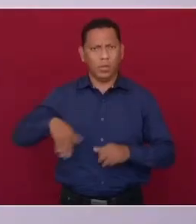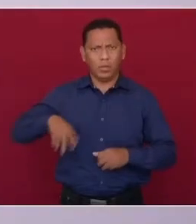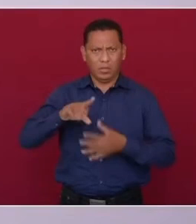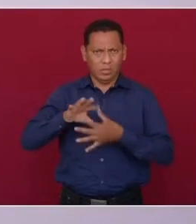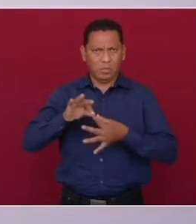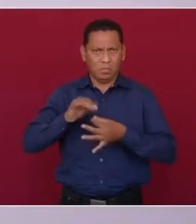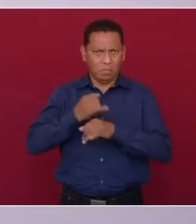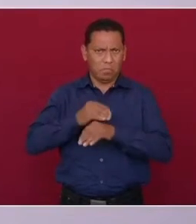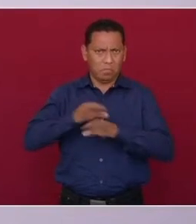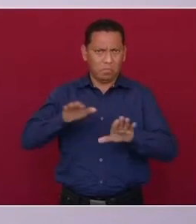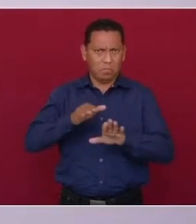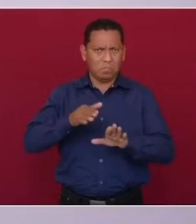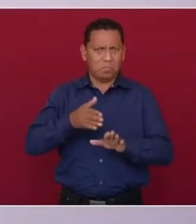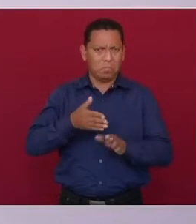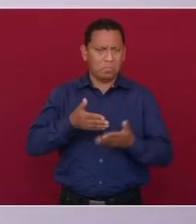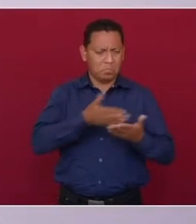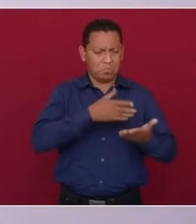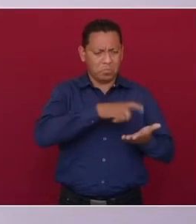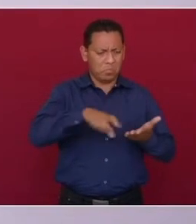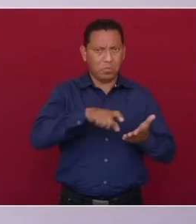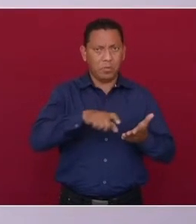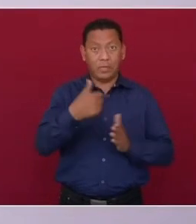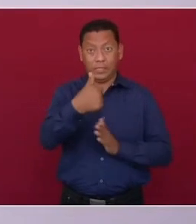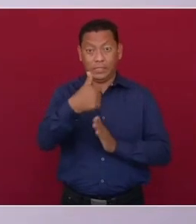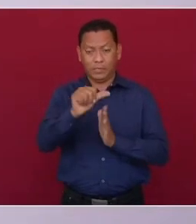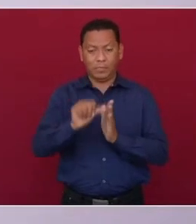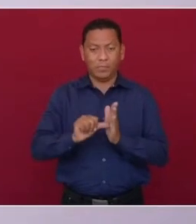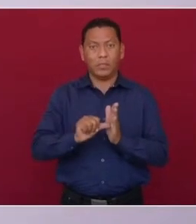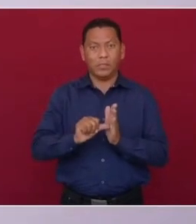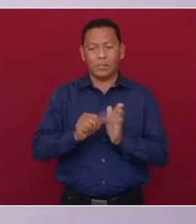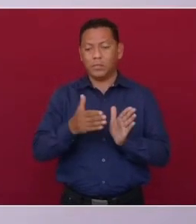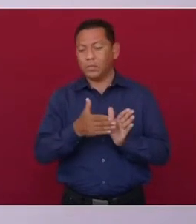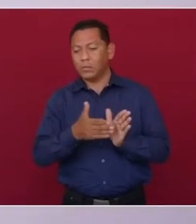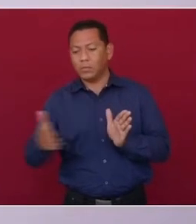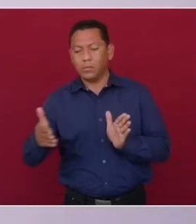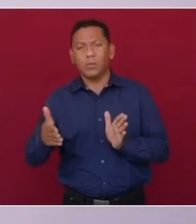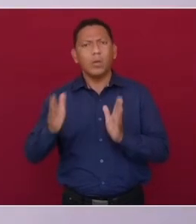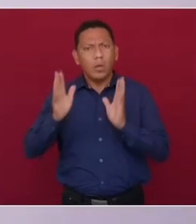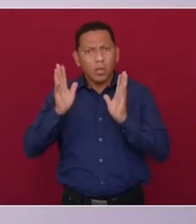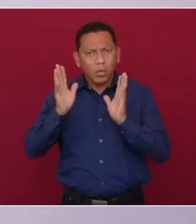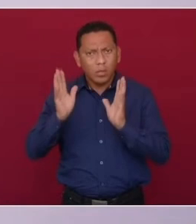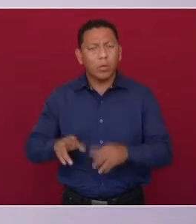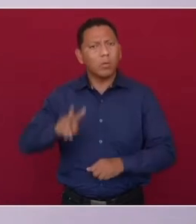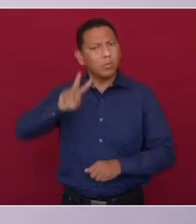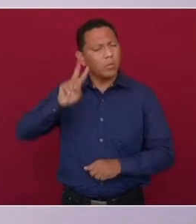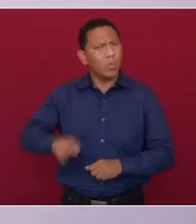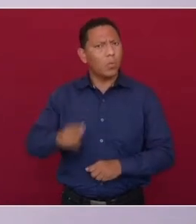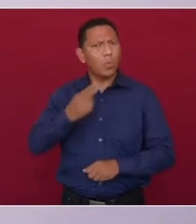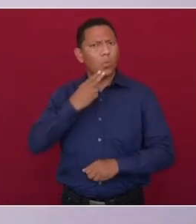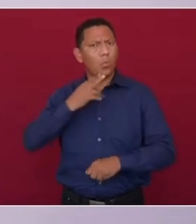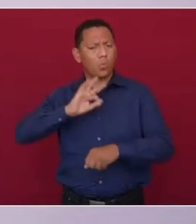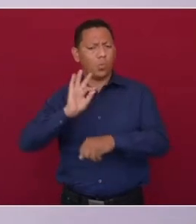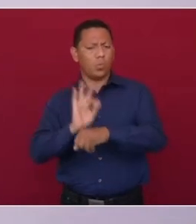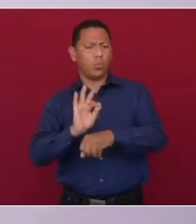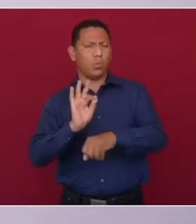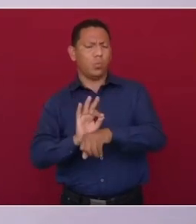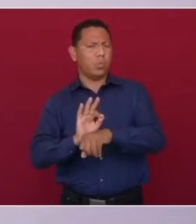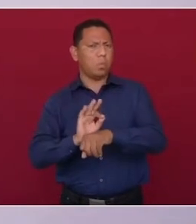y en 6 meses ya se han obtenido utilidades de